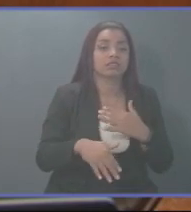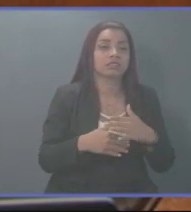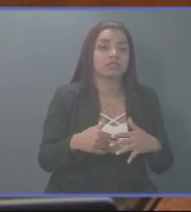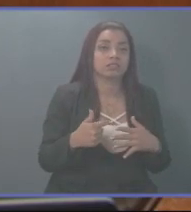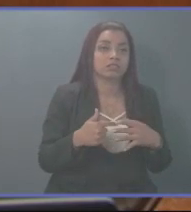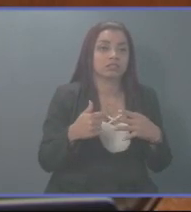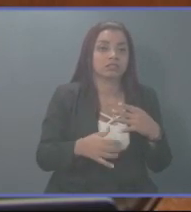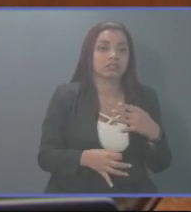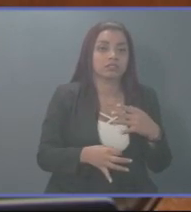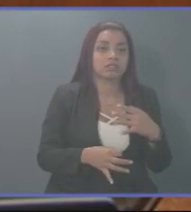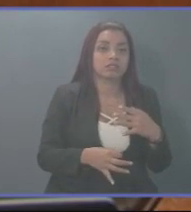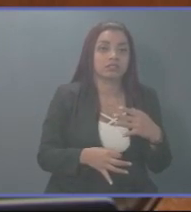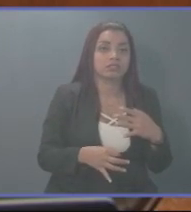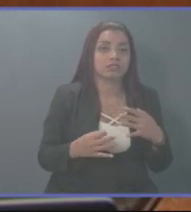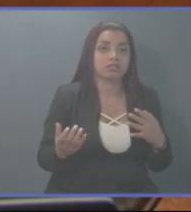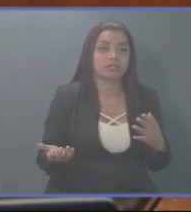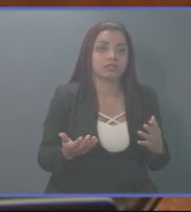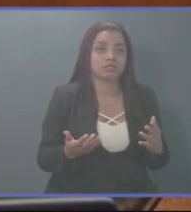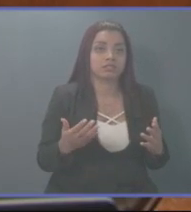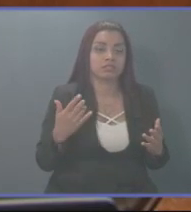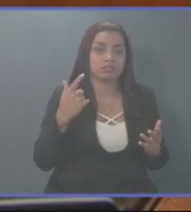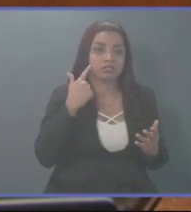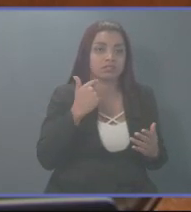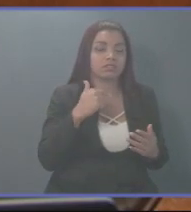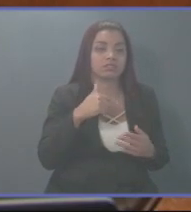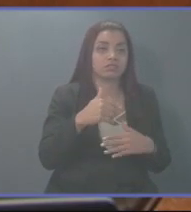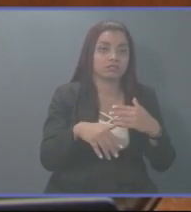inminente de desplazamiento colectivo.